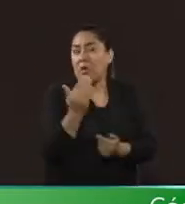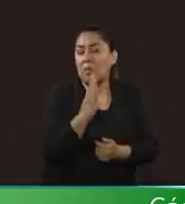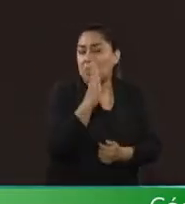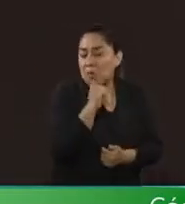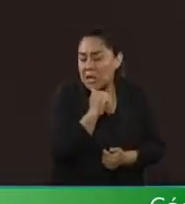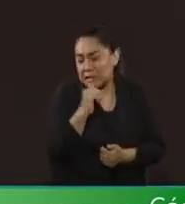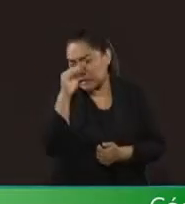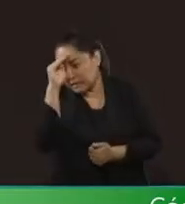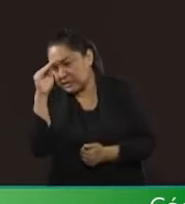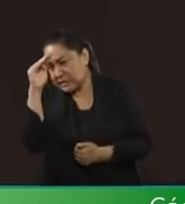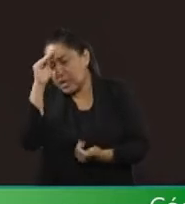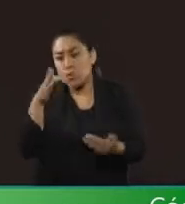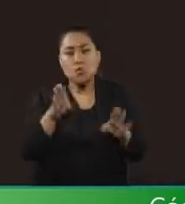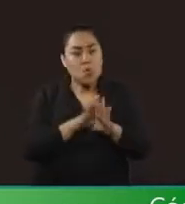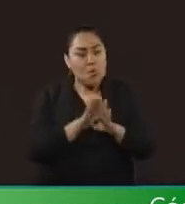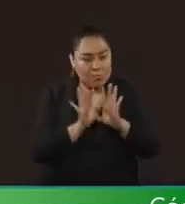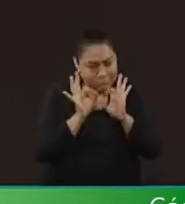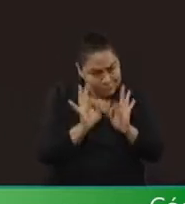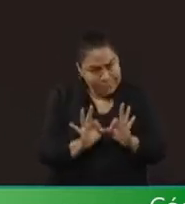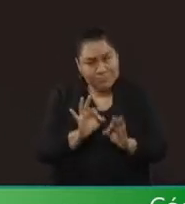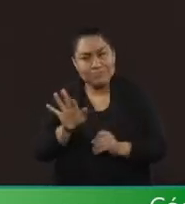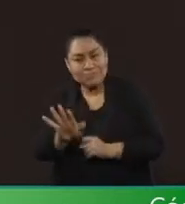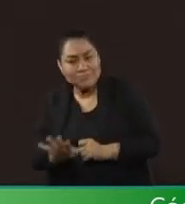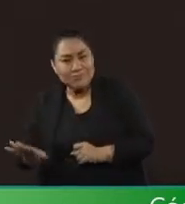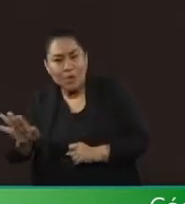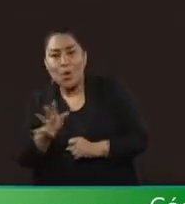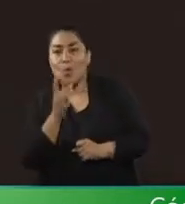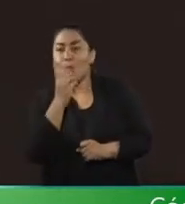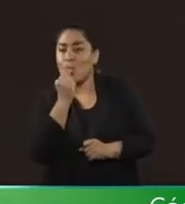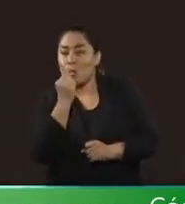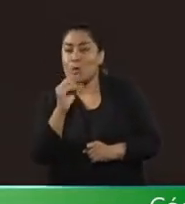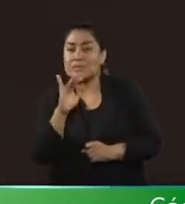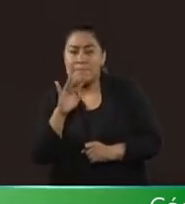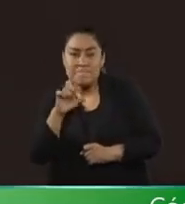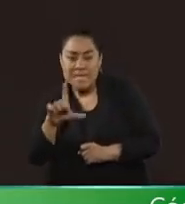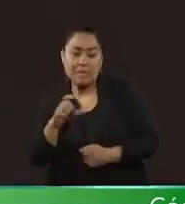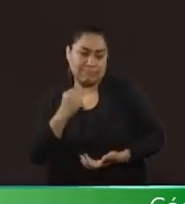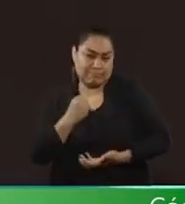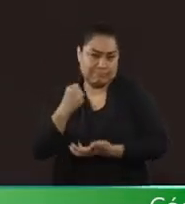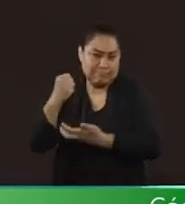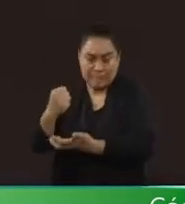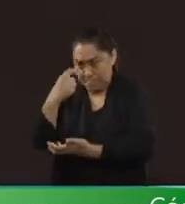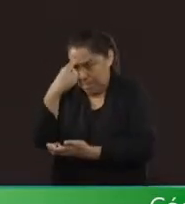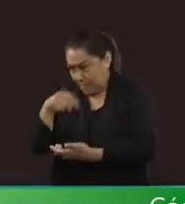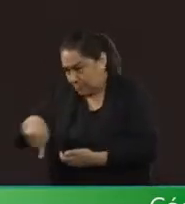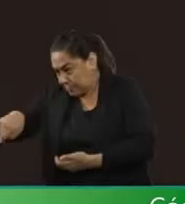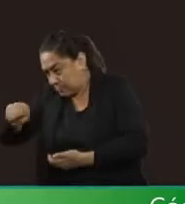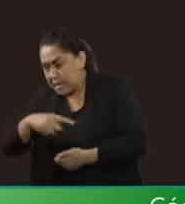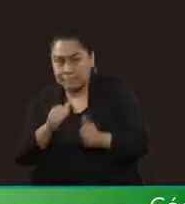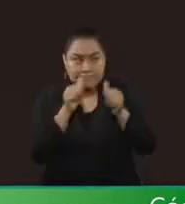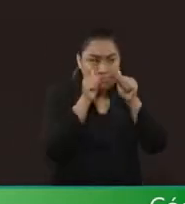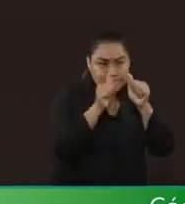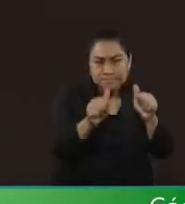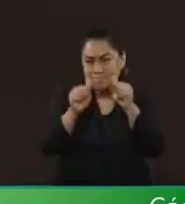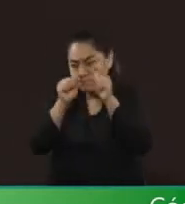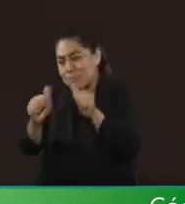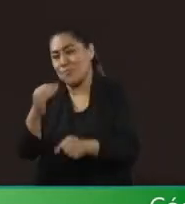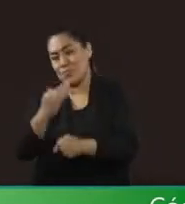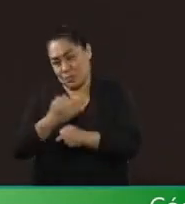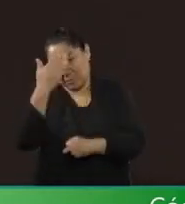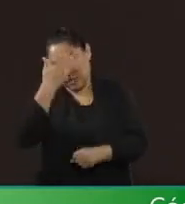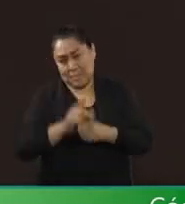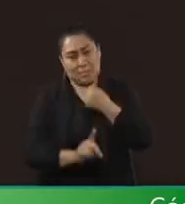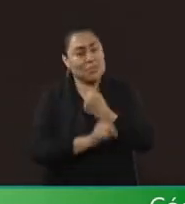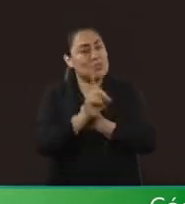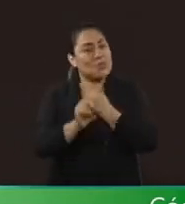para crear una autoridad civil con presupuesto y capacidad para atender y resolver el enorme problema